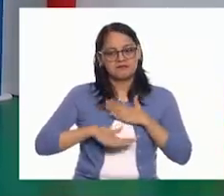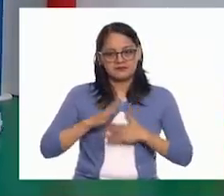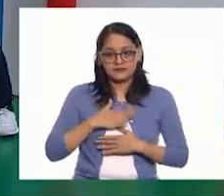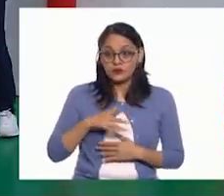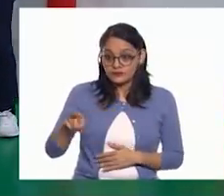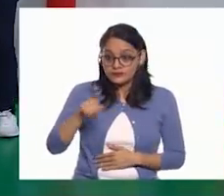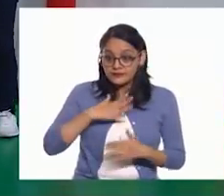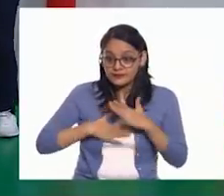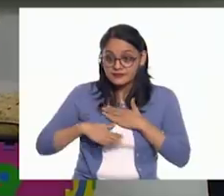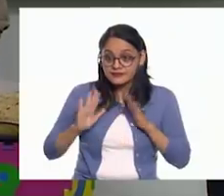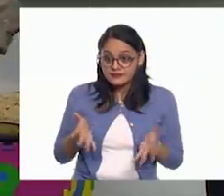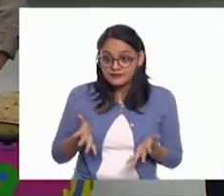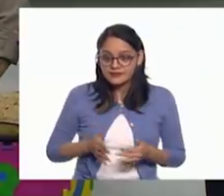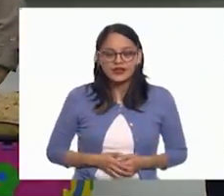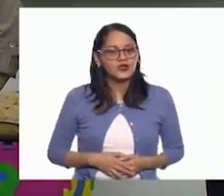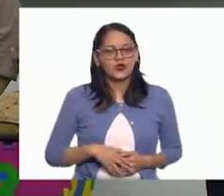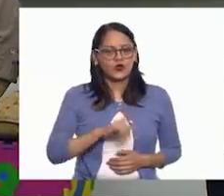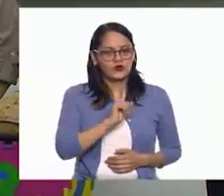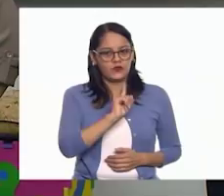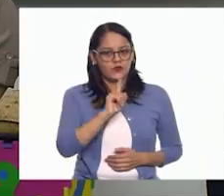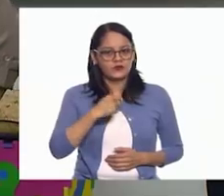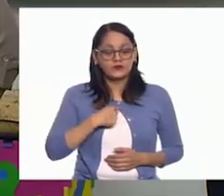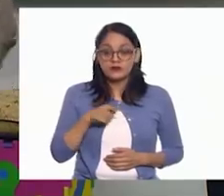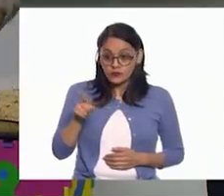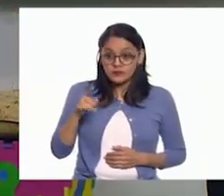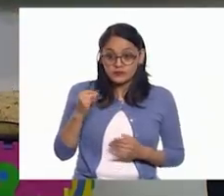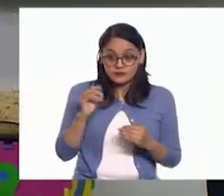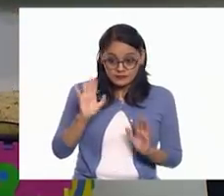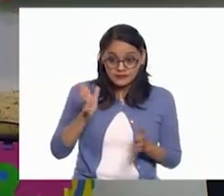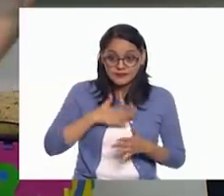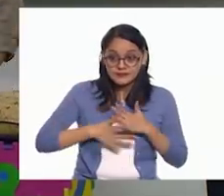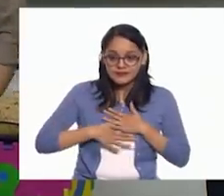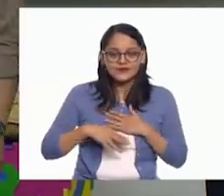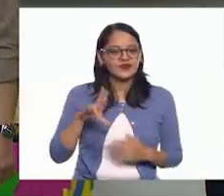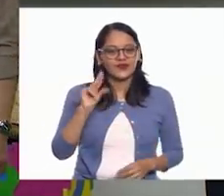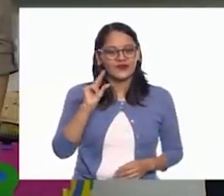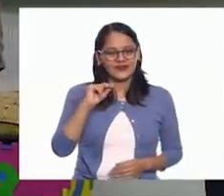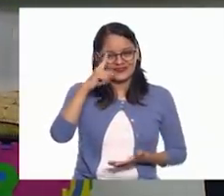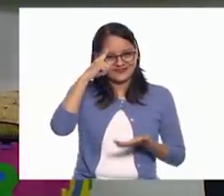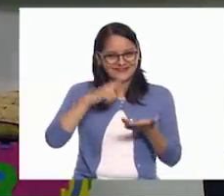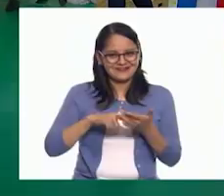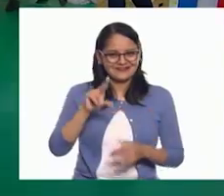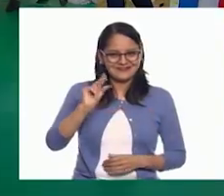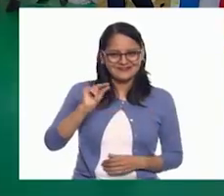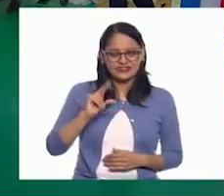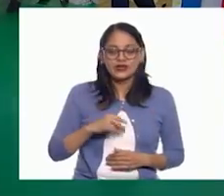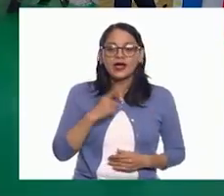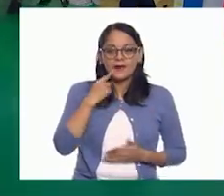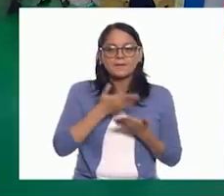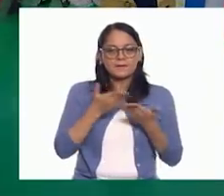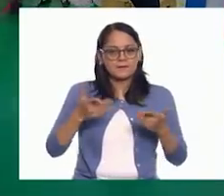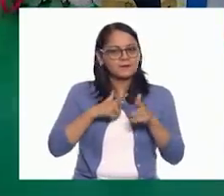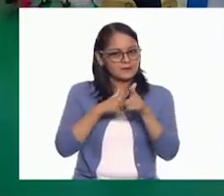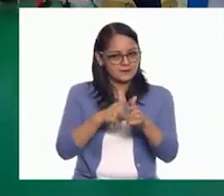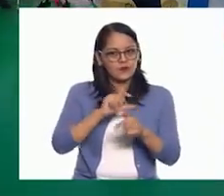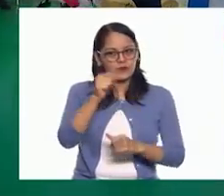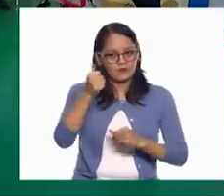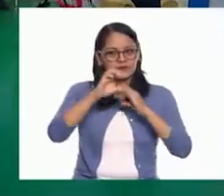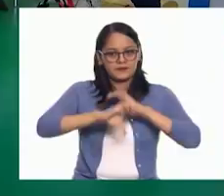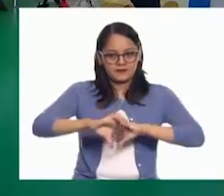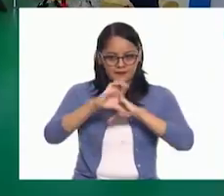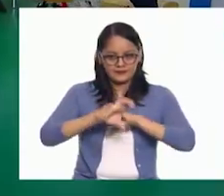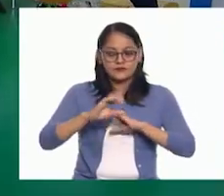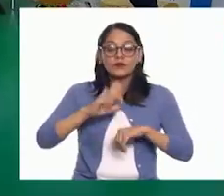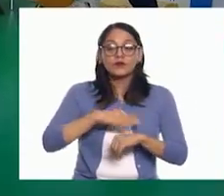cansaron? No. ¿Tú sí, querido Eric? Ah, ¿cómo creen? No. No, no, no. Yo creo que pasemos a la siguiente canción, ya que